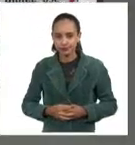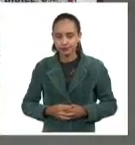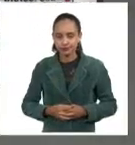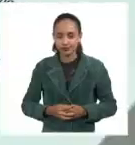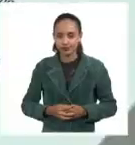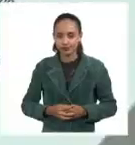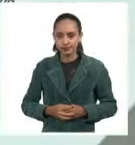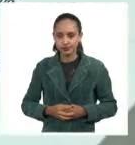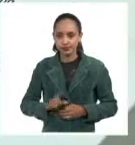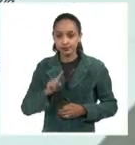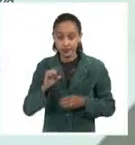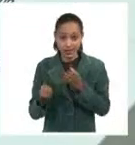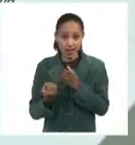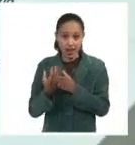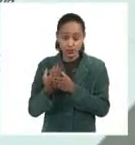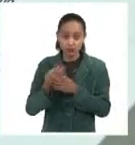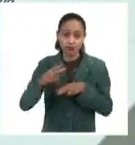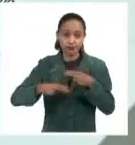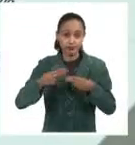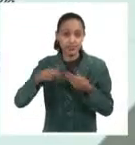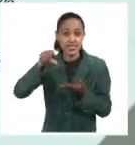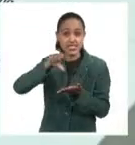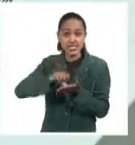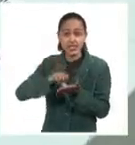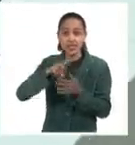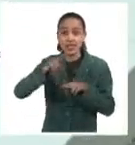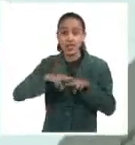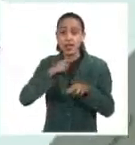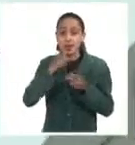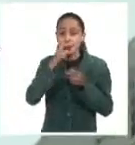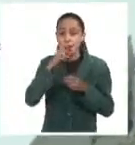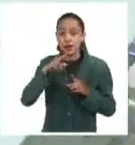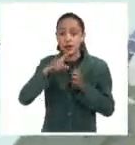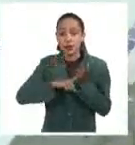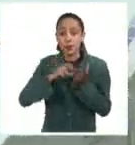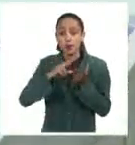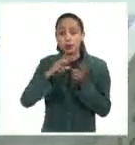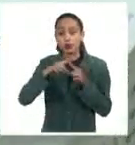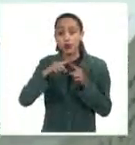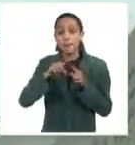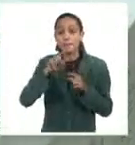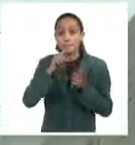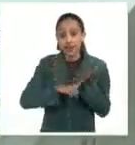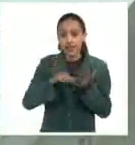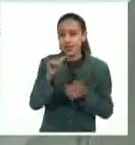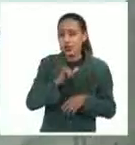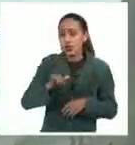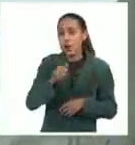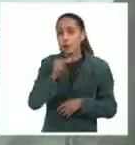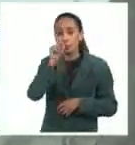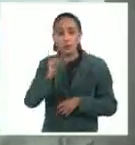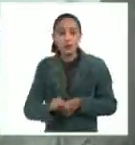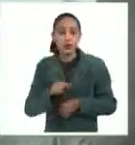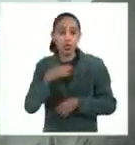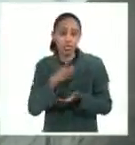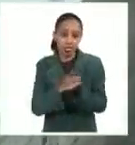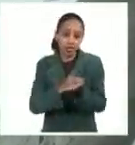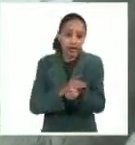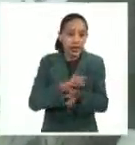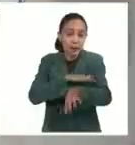Entre las creaciones prominentes del centro, el Everprope, promotor de la cicatrización de las úlceras del pie diabético de